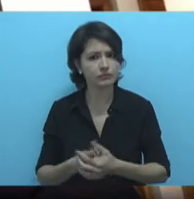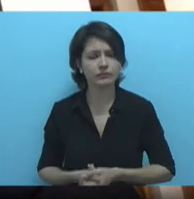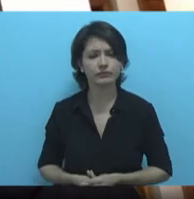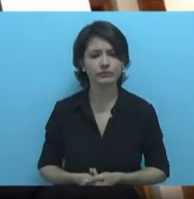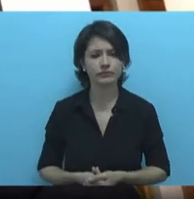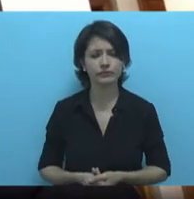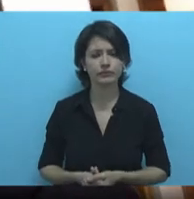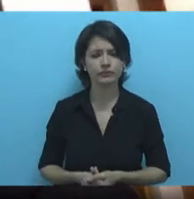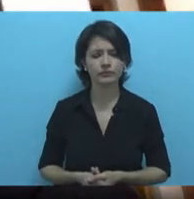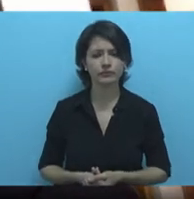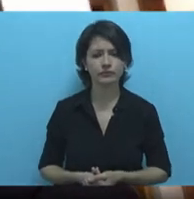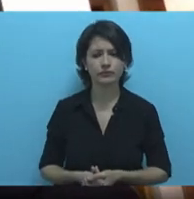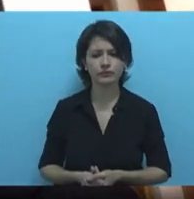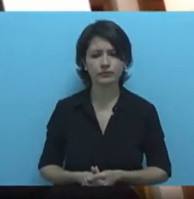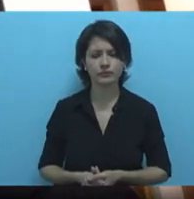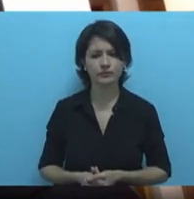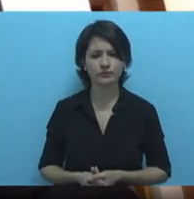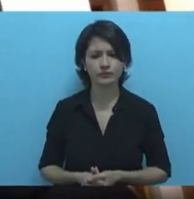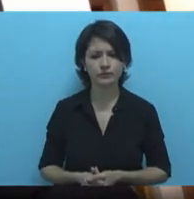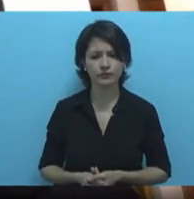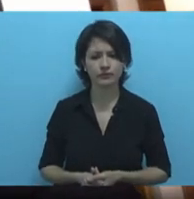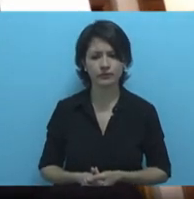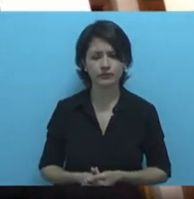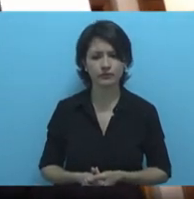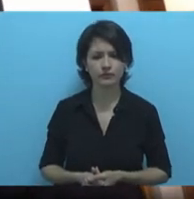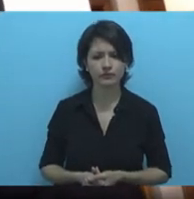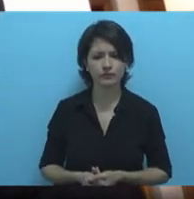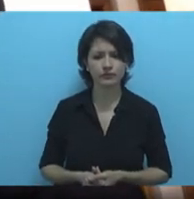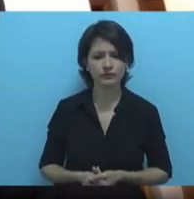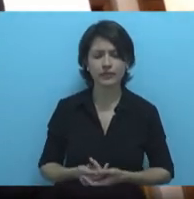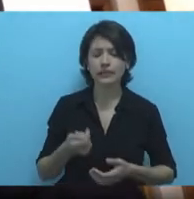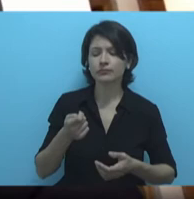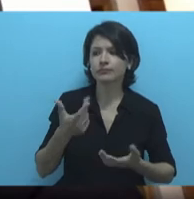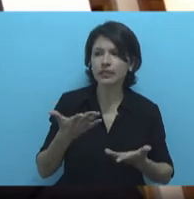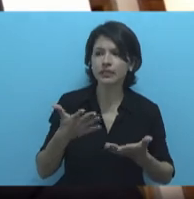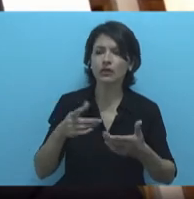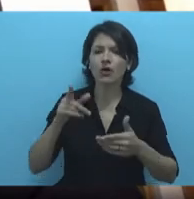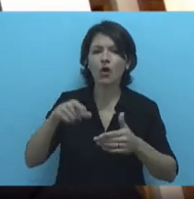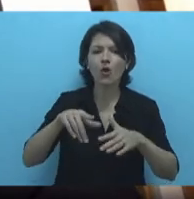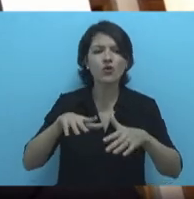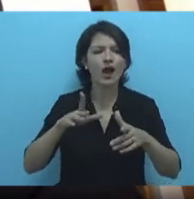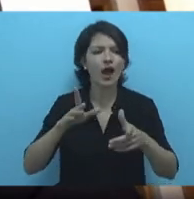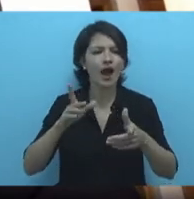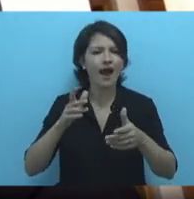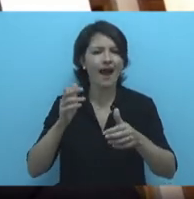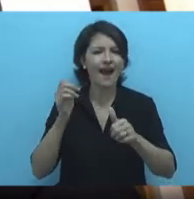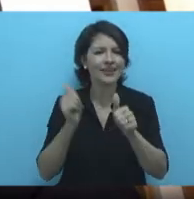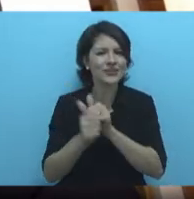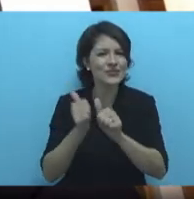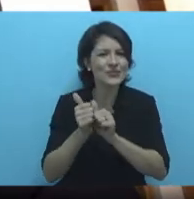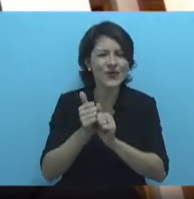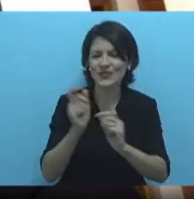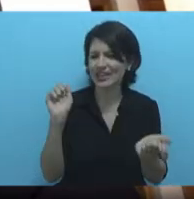que imperaba poca pero entendemos también que no puede quedar afuera en proceso histórico que lo más que tiene que ver con los más